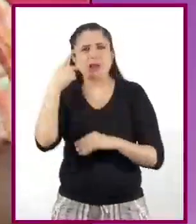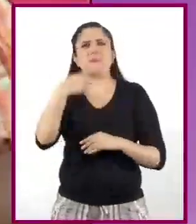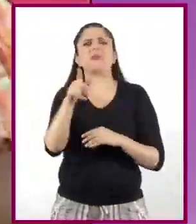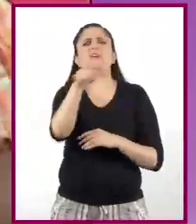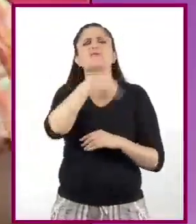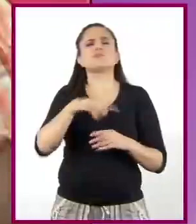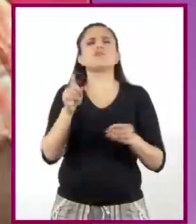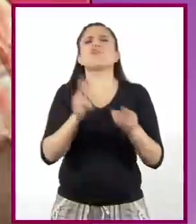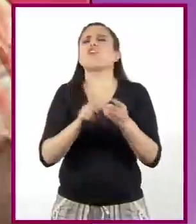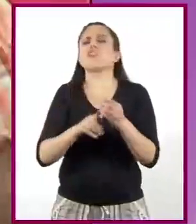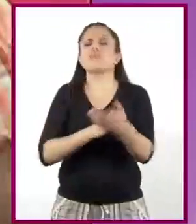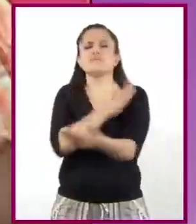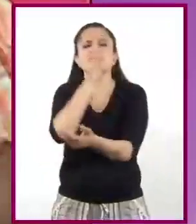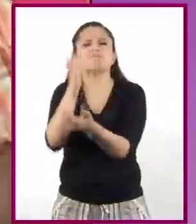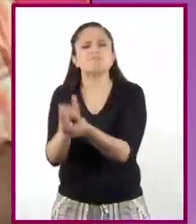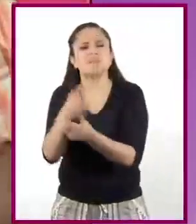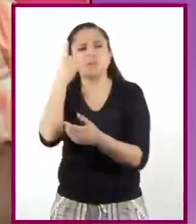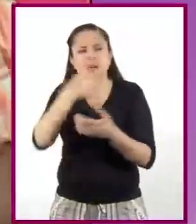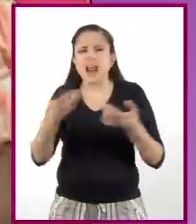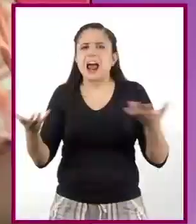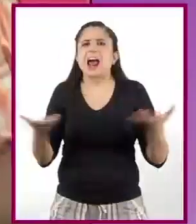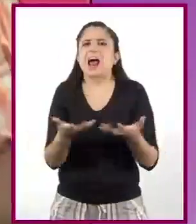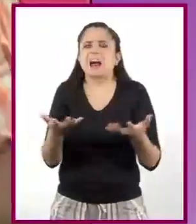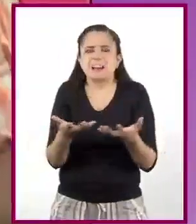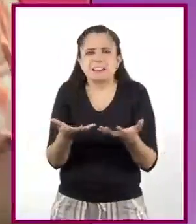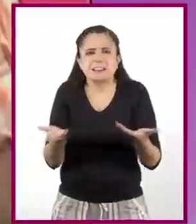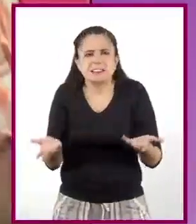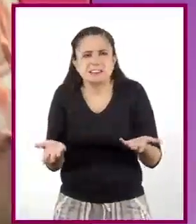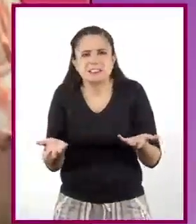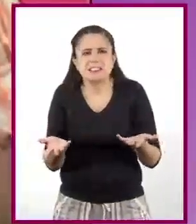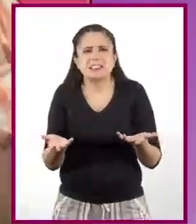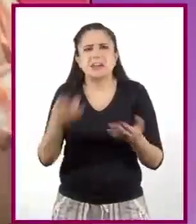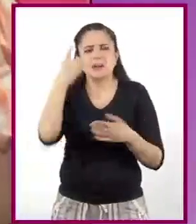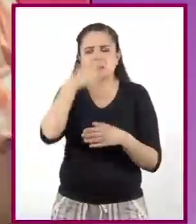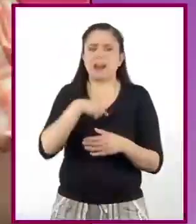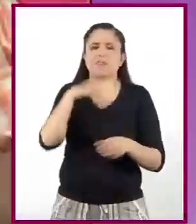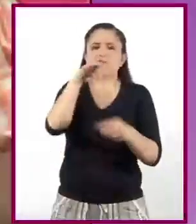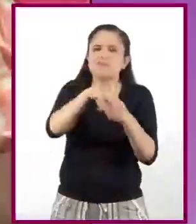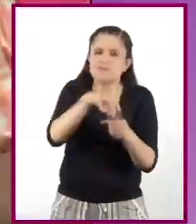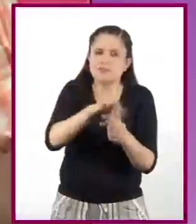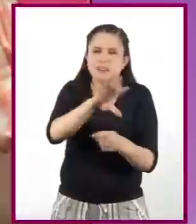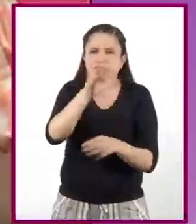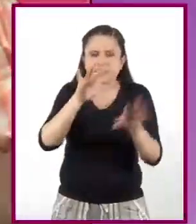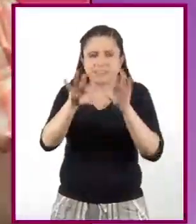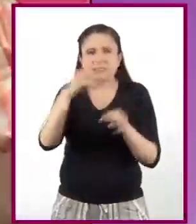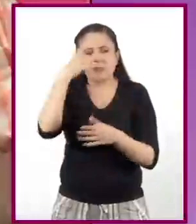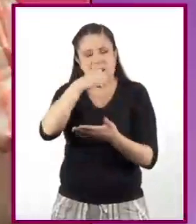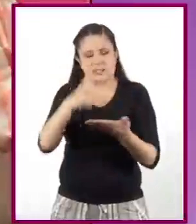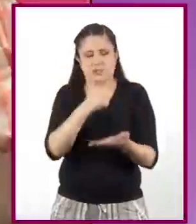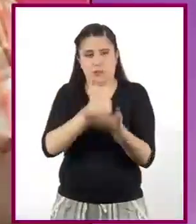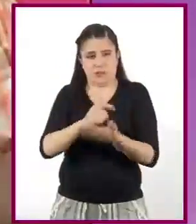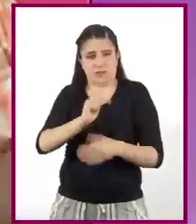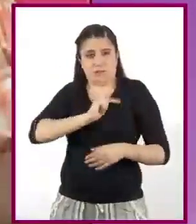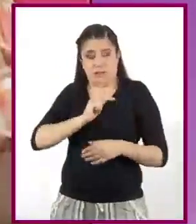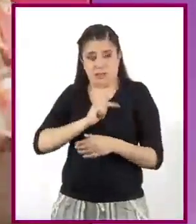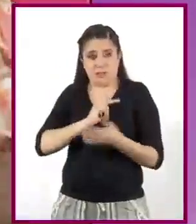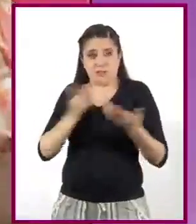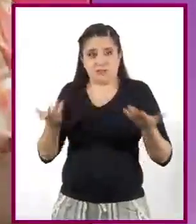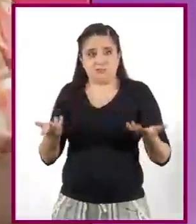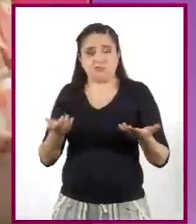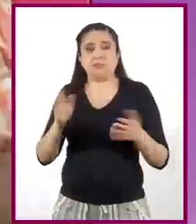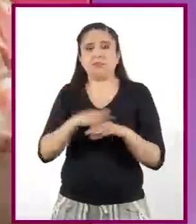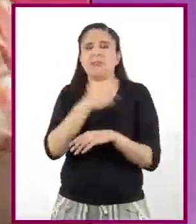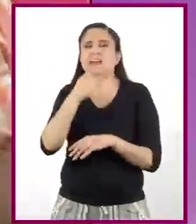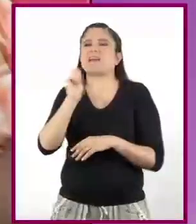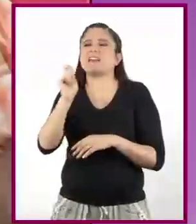podríamos hacer o dónde tendríamos que acudir para poder hacer algo, no tanto para las elecciones, sino para la ciudadanía como tal, porque a pesar de que se habla mucho de